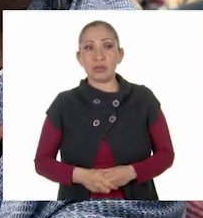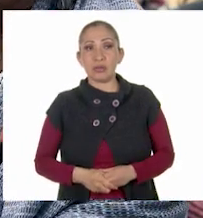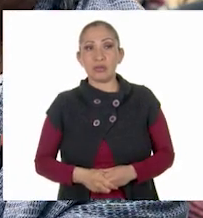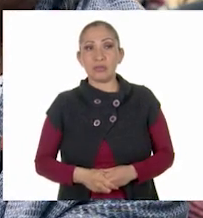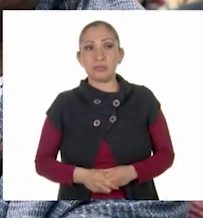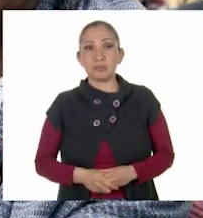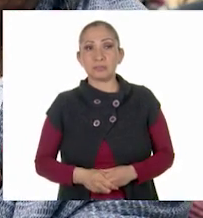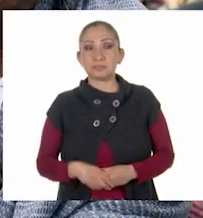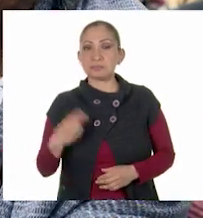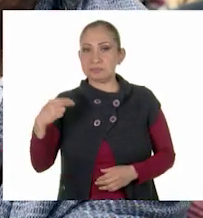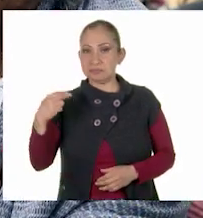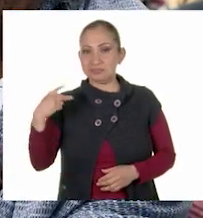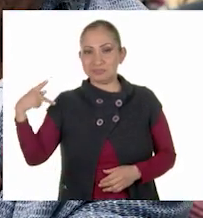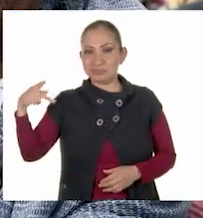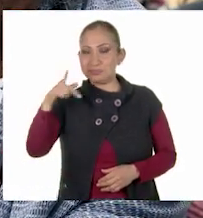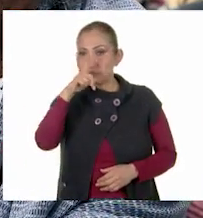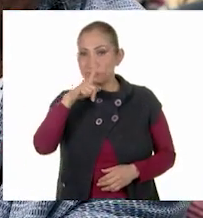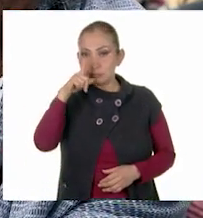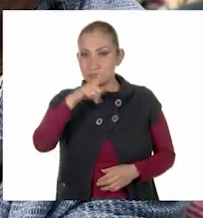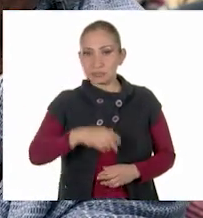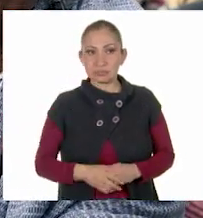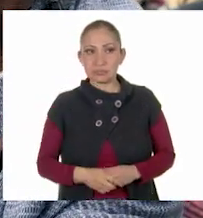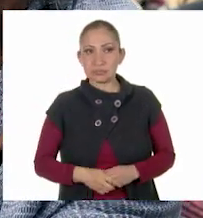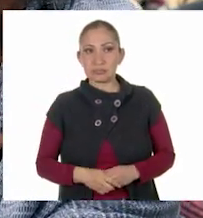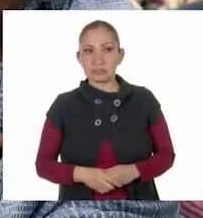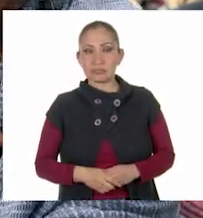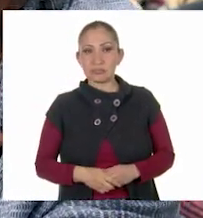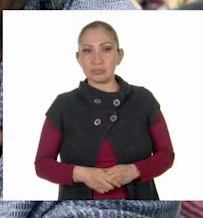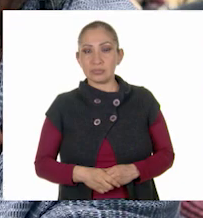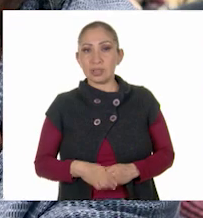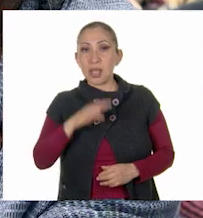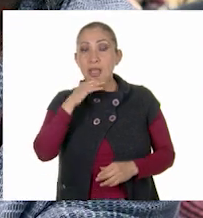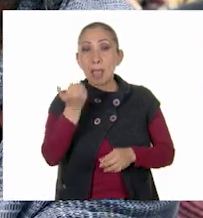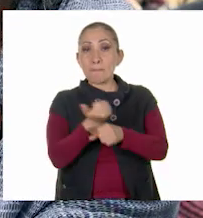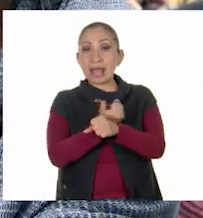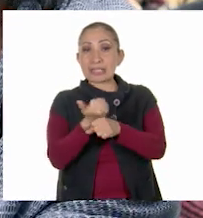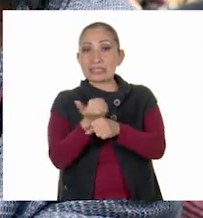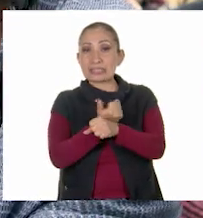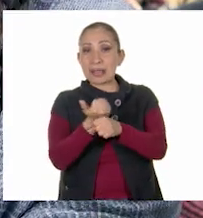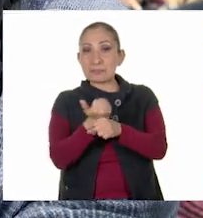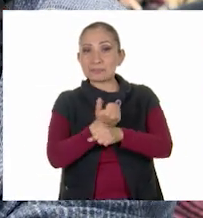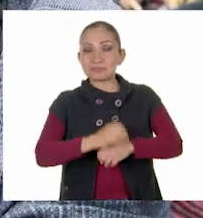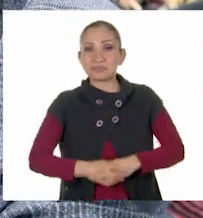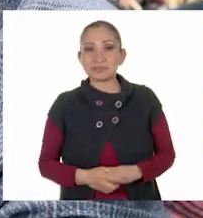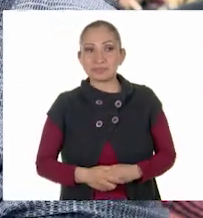Nuncawa Ashnodeta, mazorca amarilla.